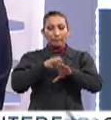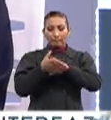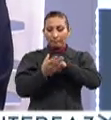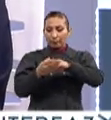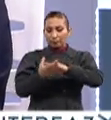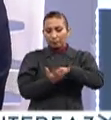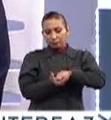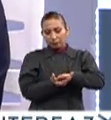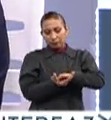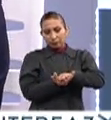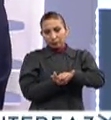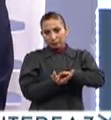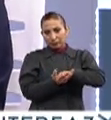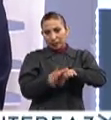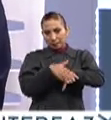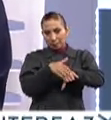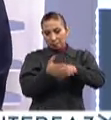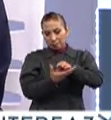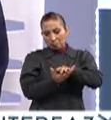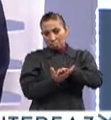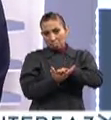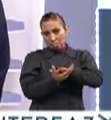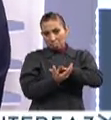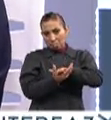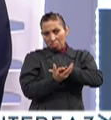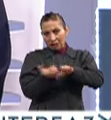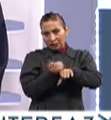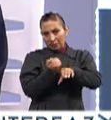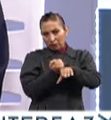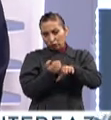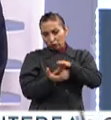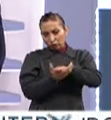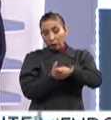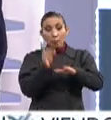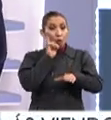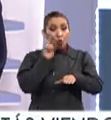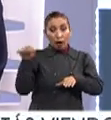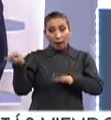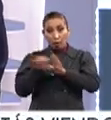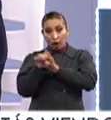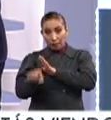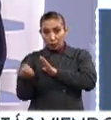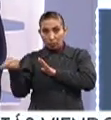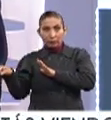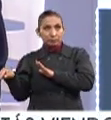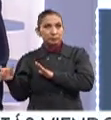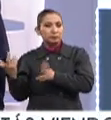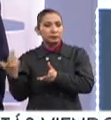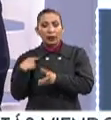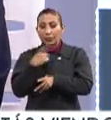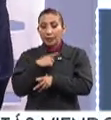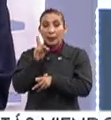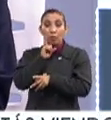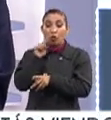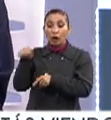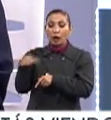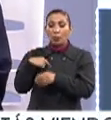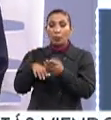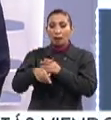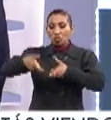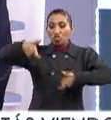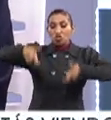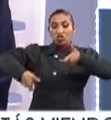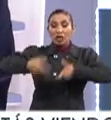mover sus deditos en el interior del zapato. Si es en el caso de las mujeres, debemos tratar de evitar